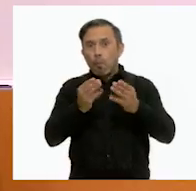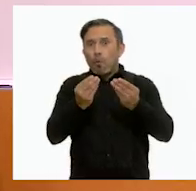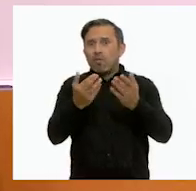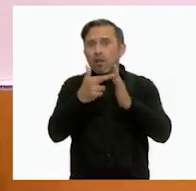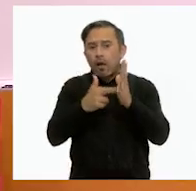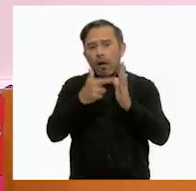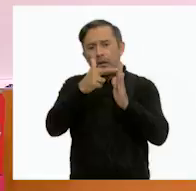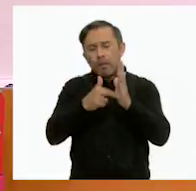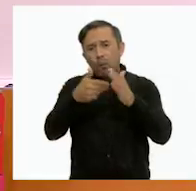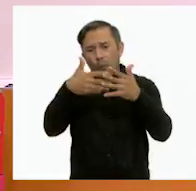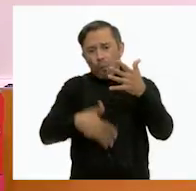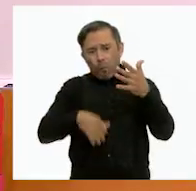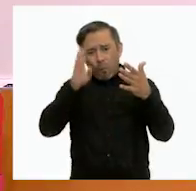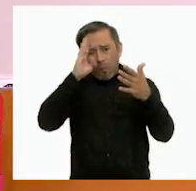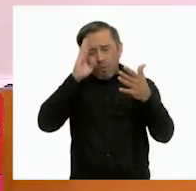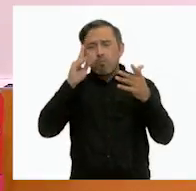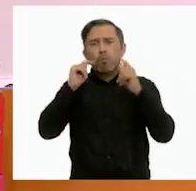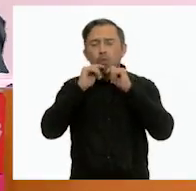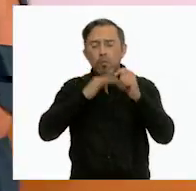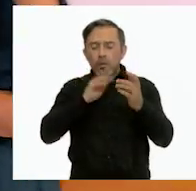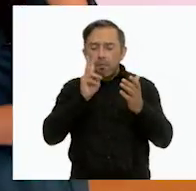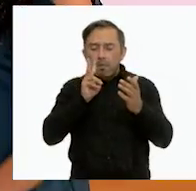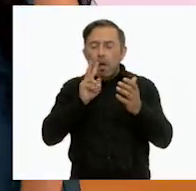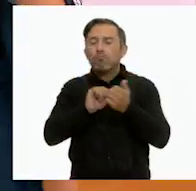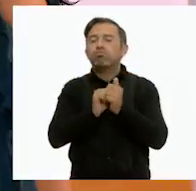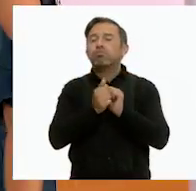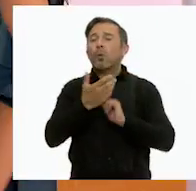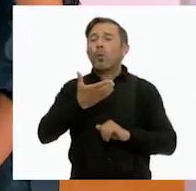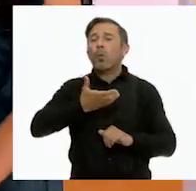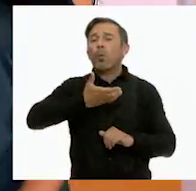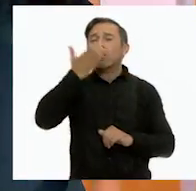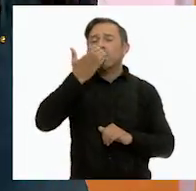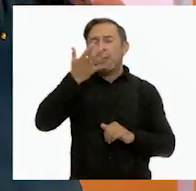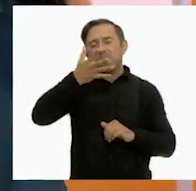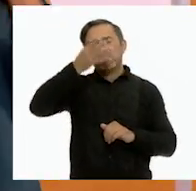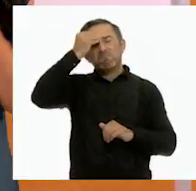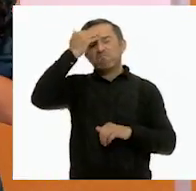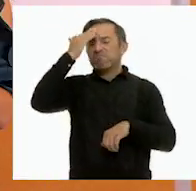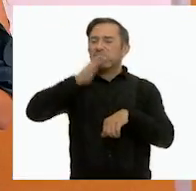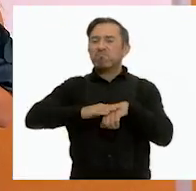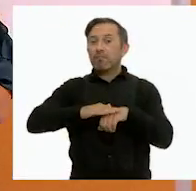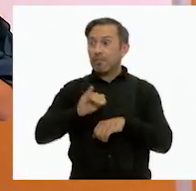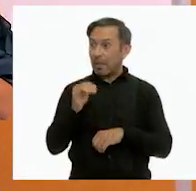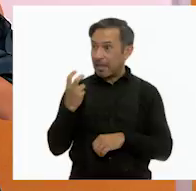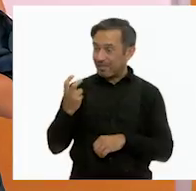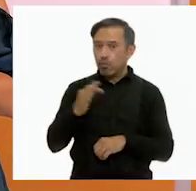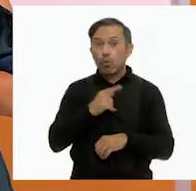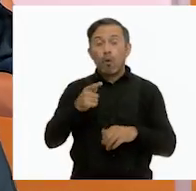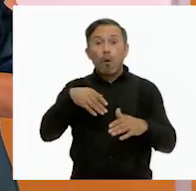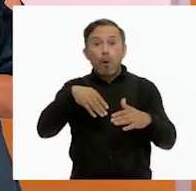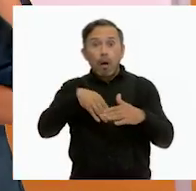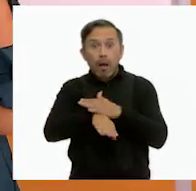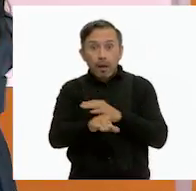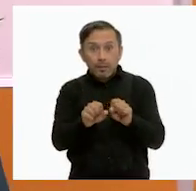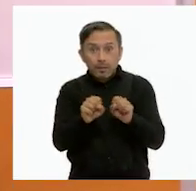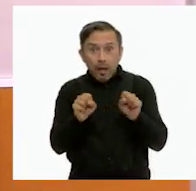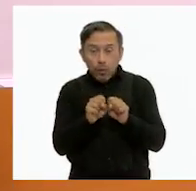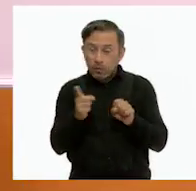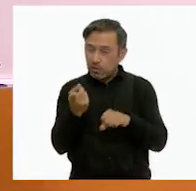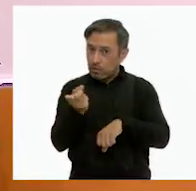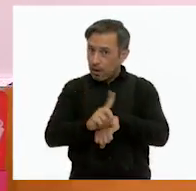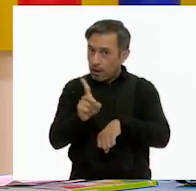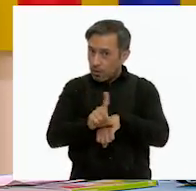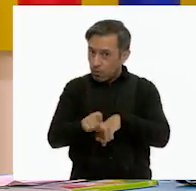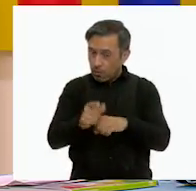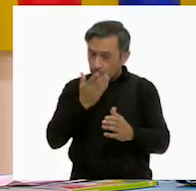es. Entonces, recuerda que debes de practicarlas todos los días ahora que regreses a tu salón de clases. ¿Te parece?